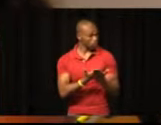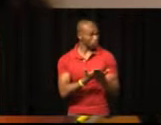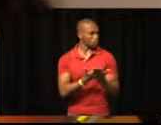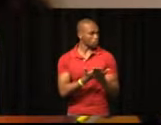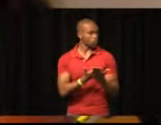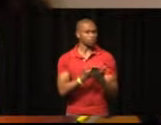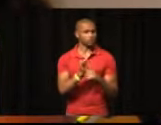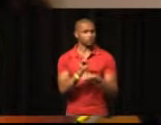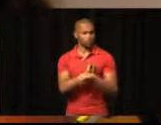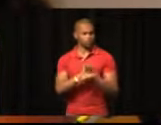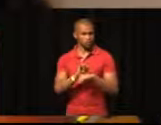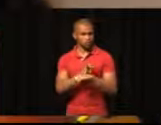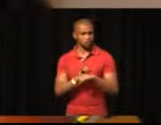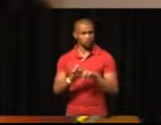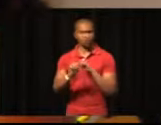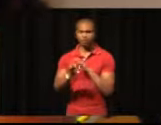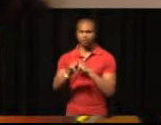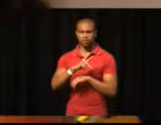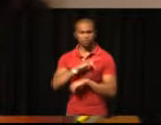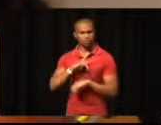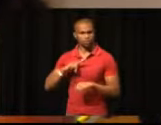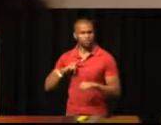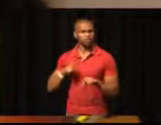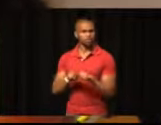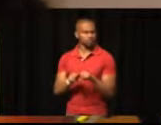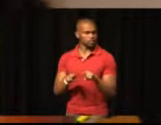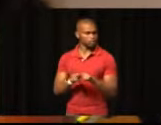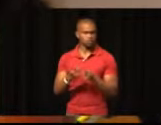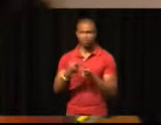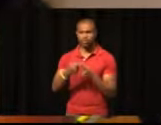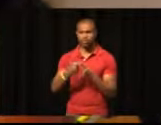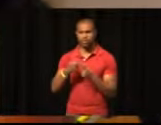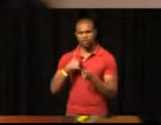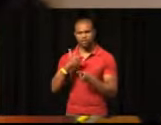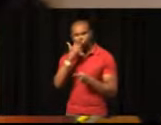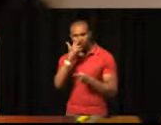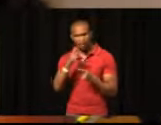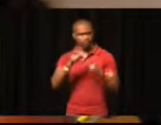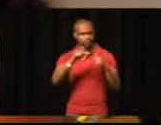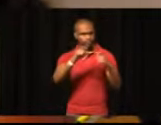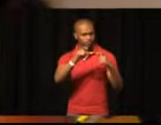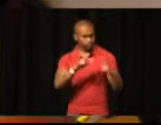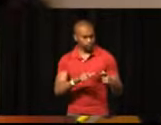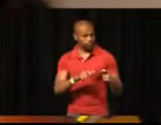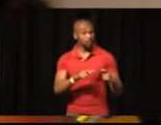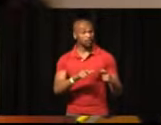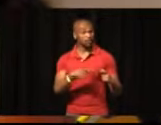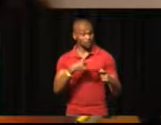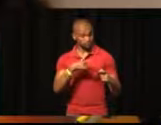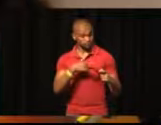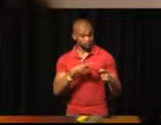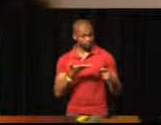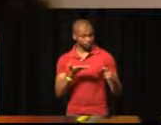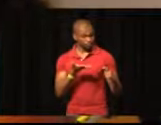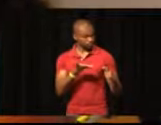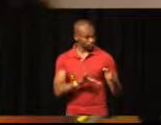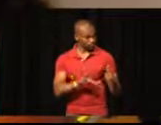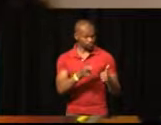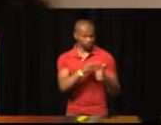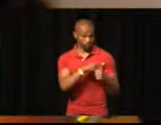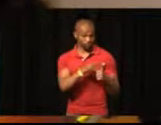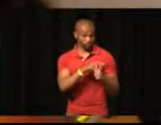trabajos en sociedad con escuelas, instituciones de enseñanza pública, porque me parece que ese es el espacio en el cual se